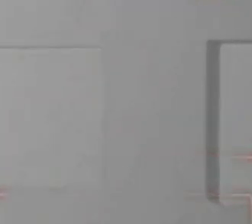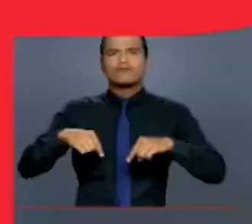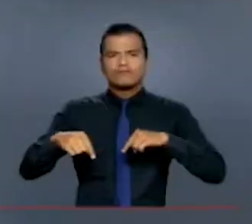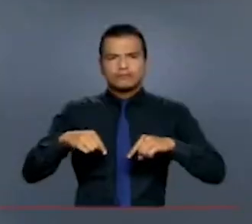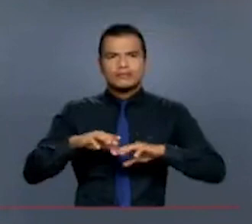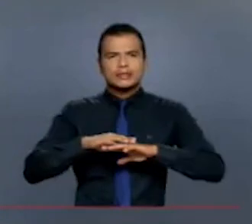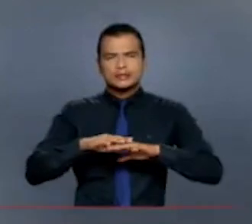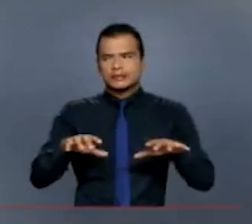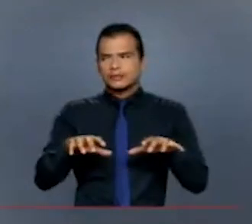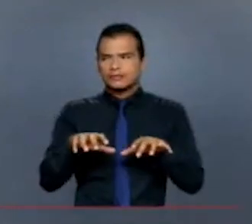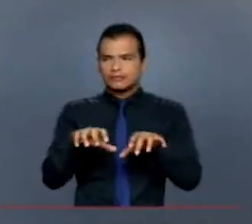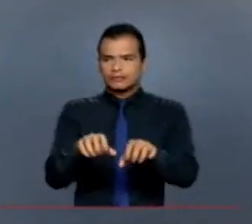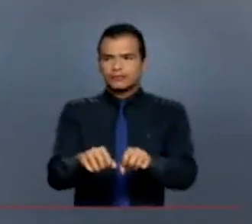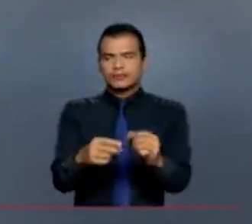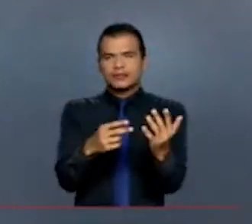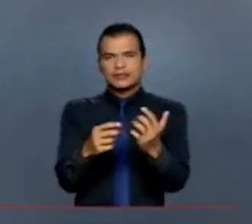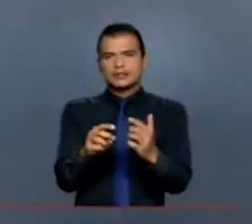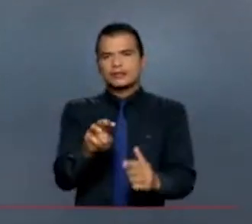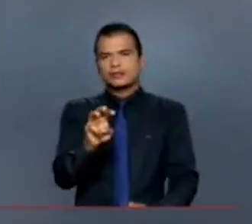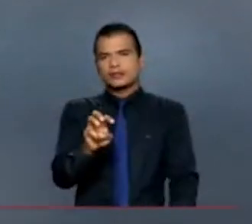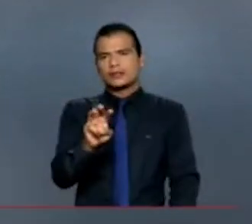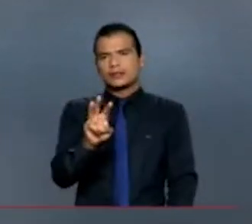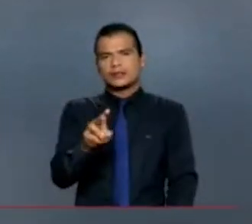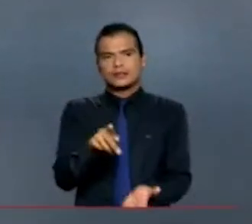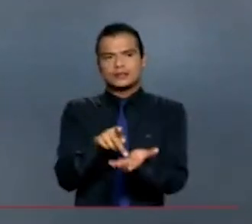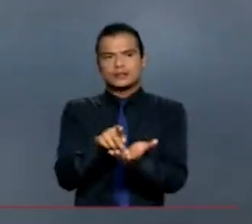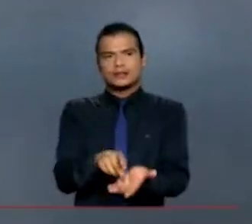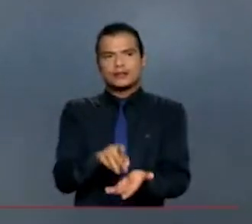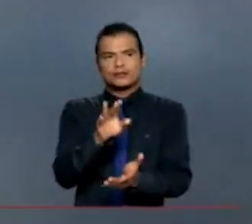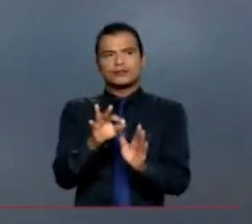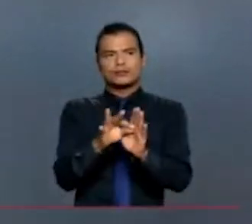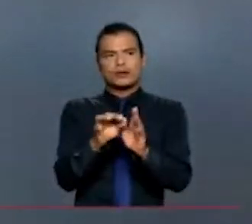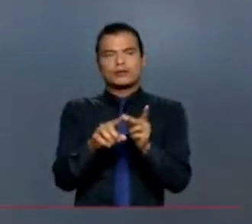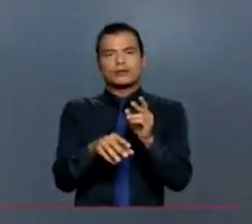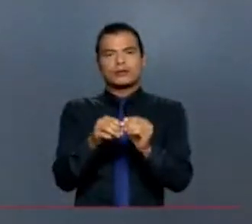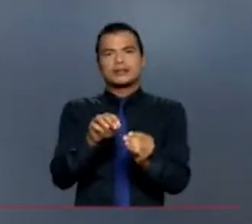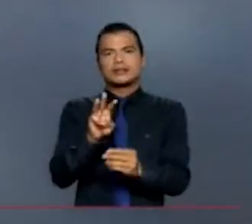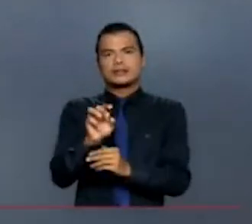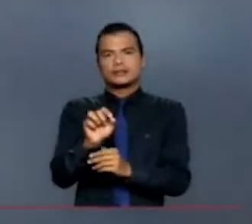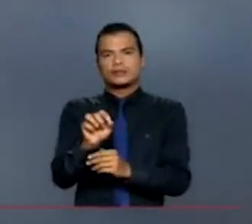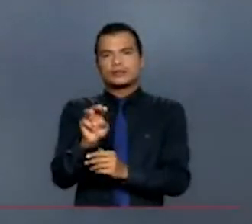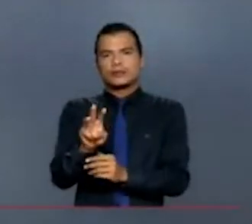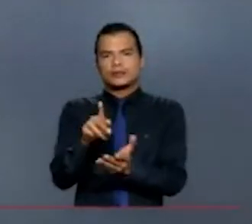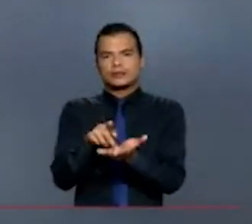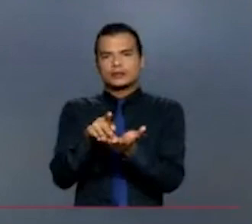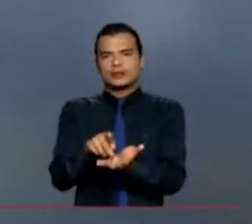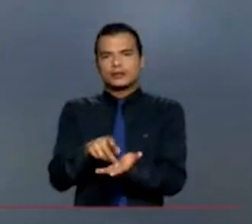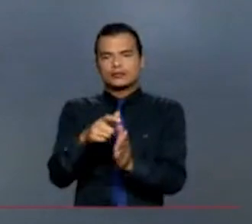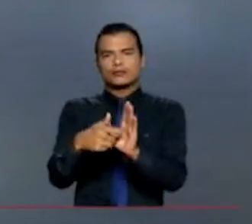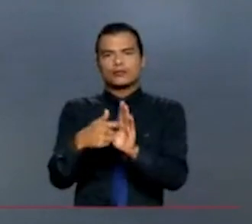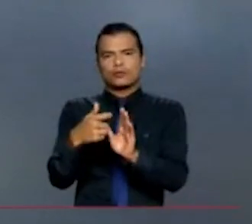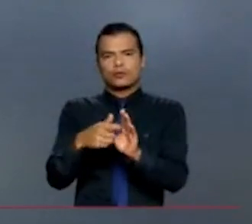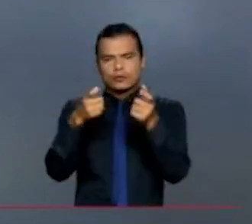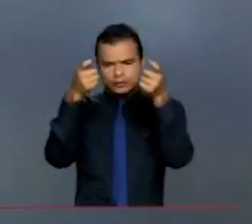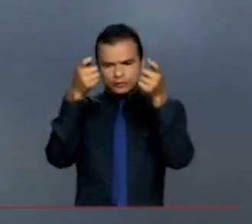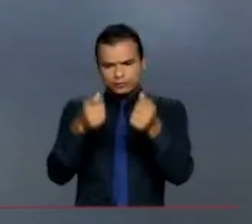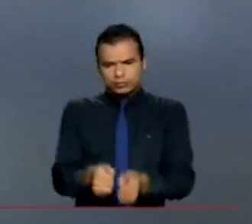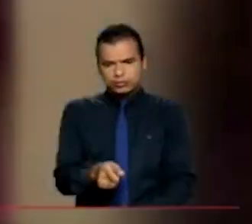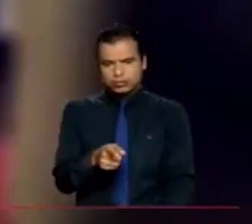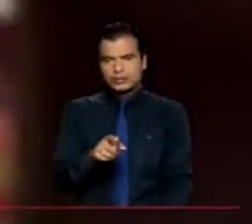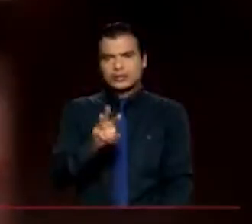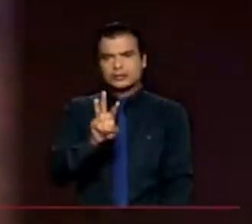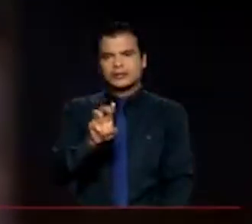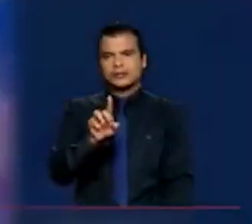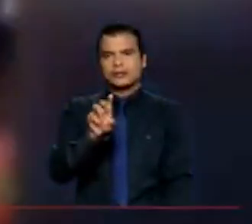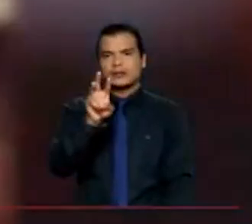la incautación de 783 kilos de marihuana y 3,3 kilos de base de coca, avaluados en más de 318